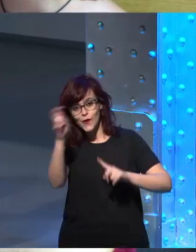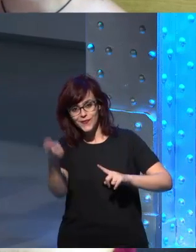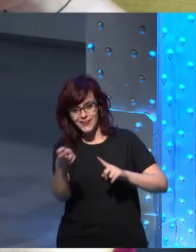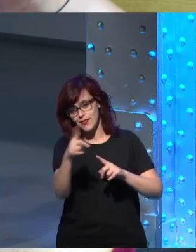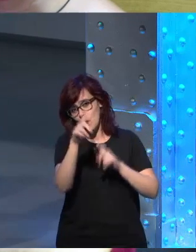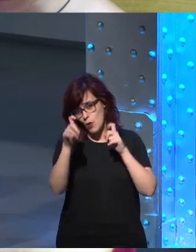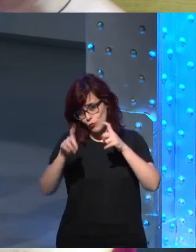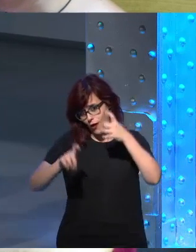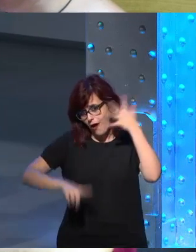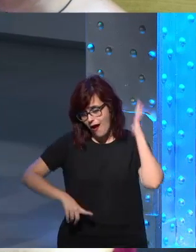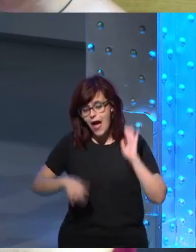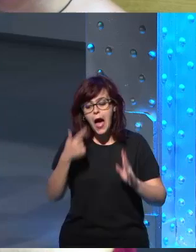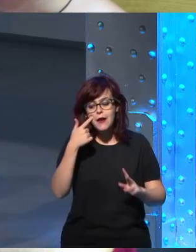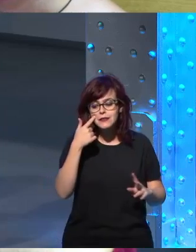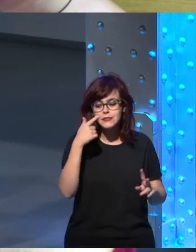nos acaban.